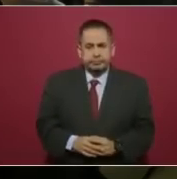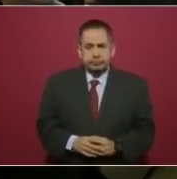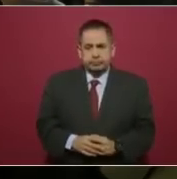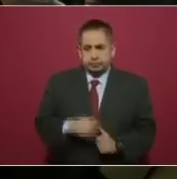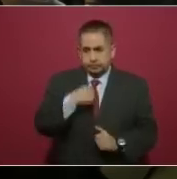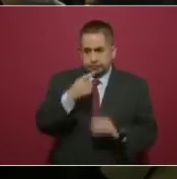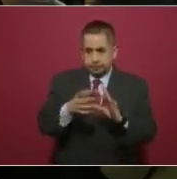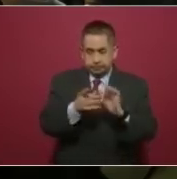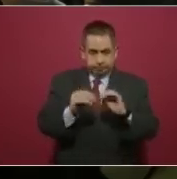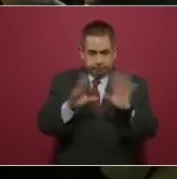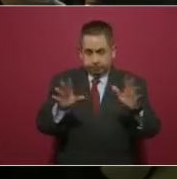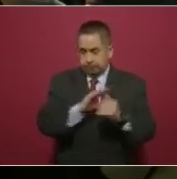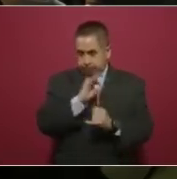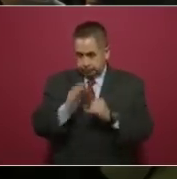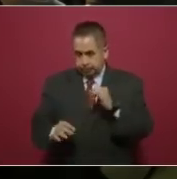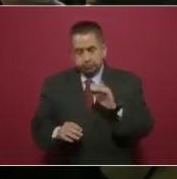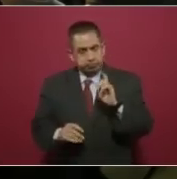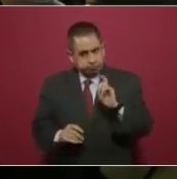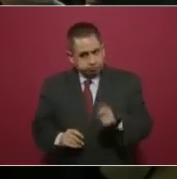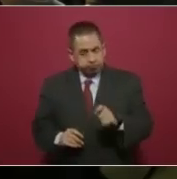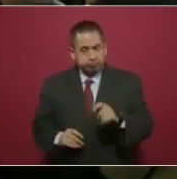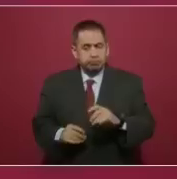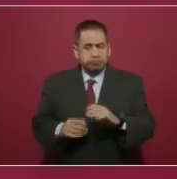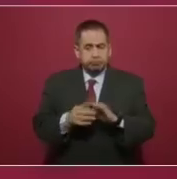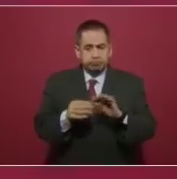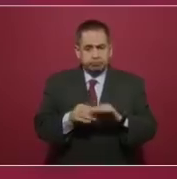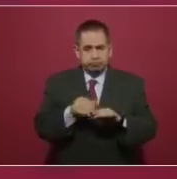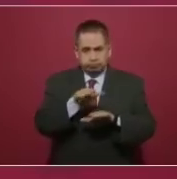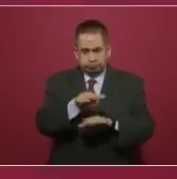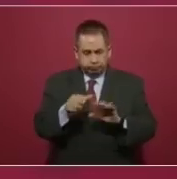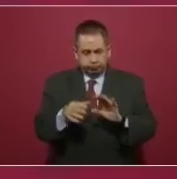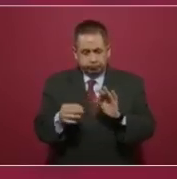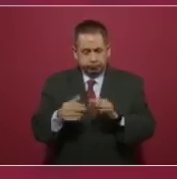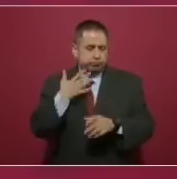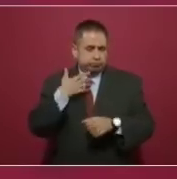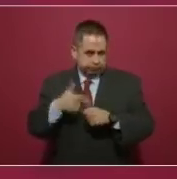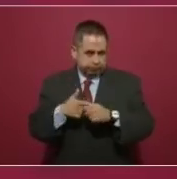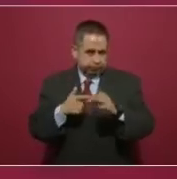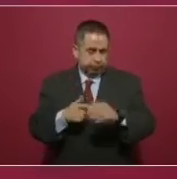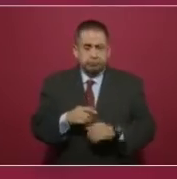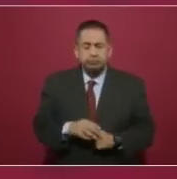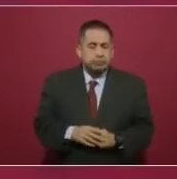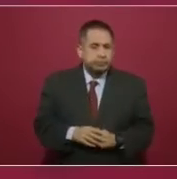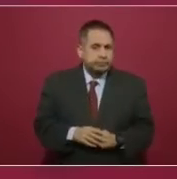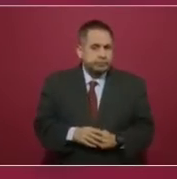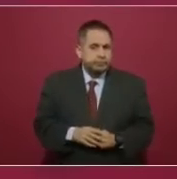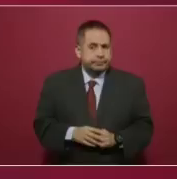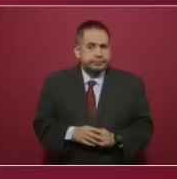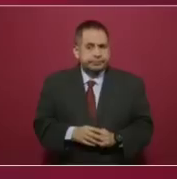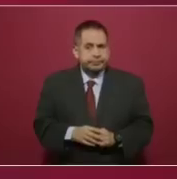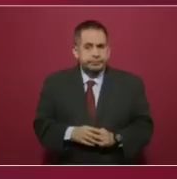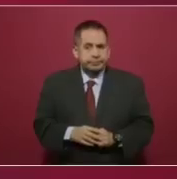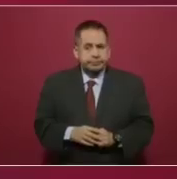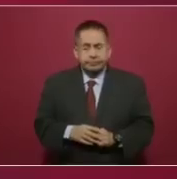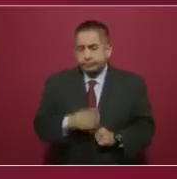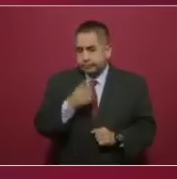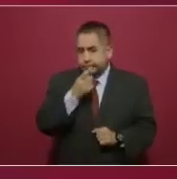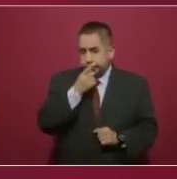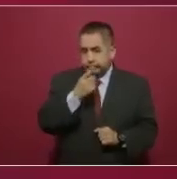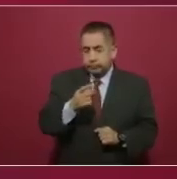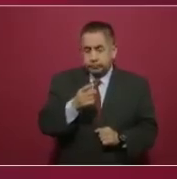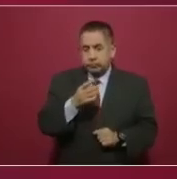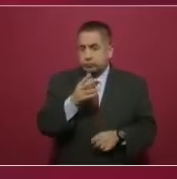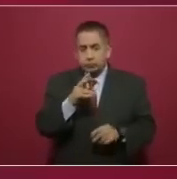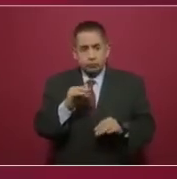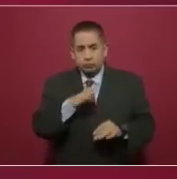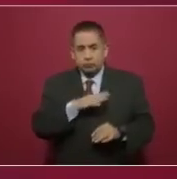Aclaro, termino este asunto diciendo de que no hay